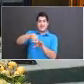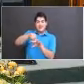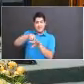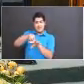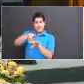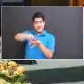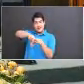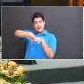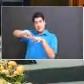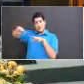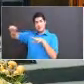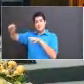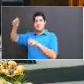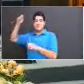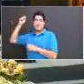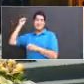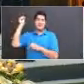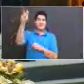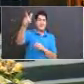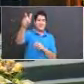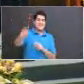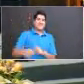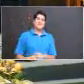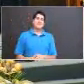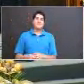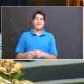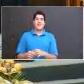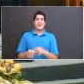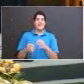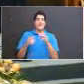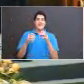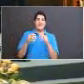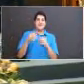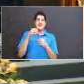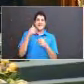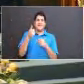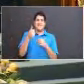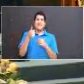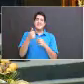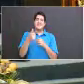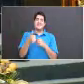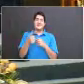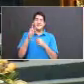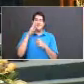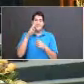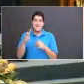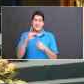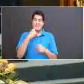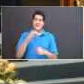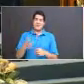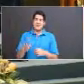La señora ya tiene bien controlados a los muchachos. Ya cuando van a hacer una travesura, solo les hace.